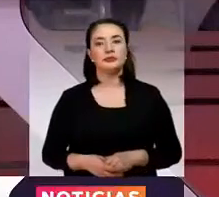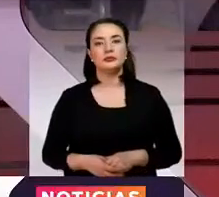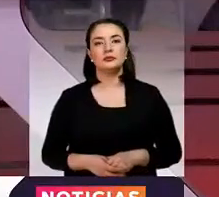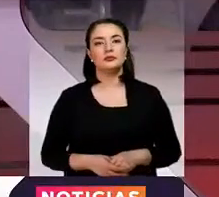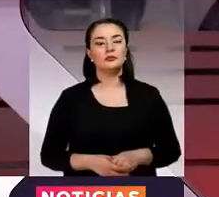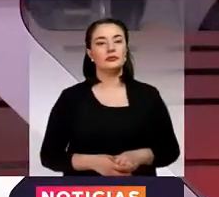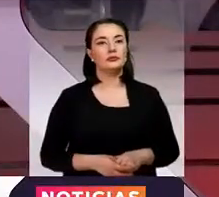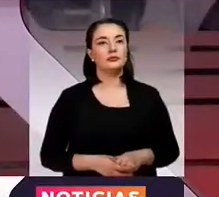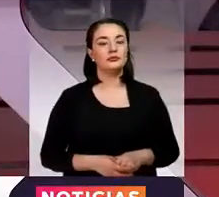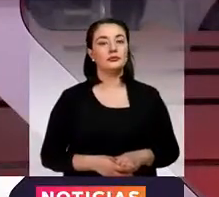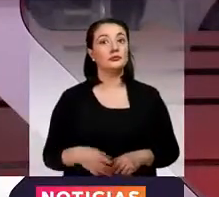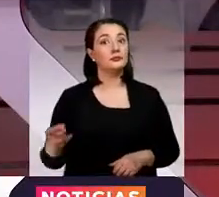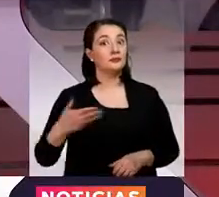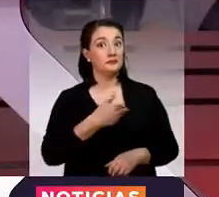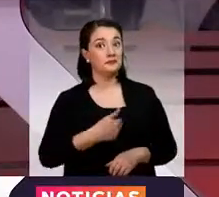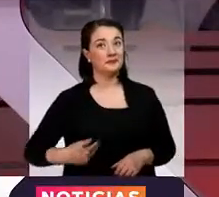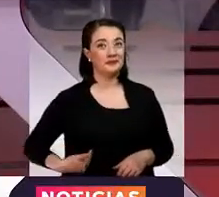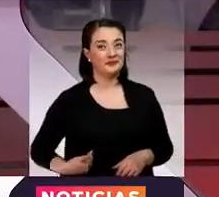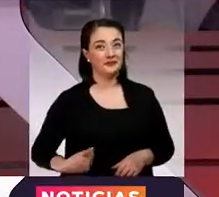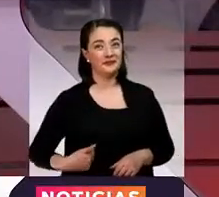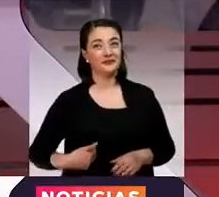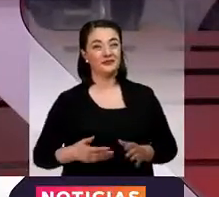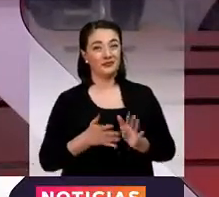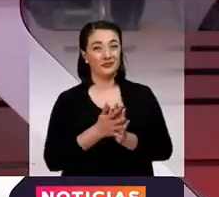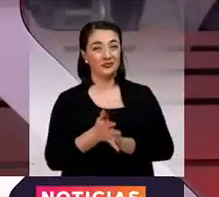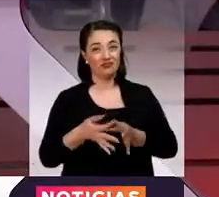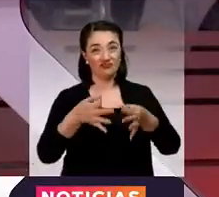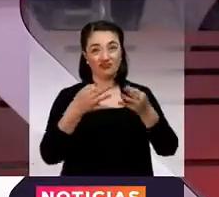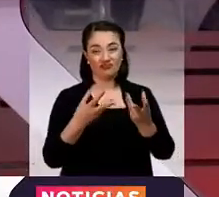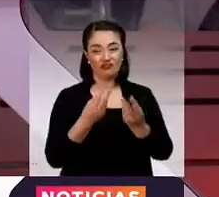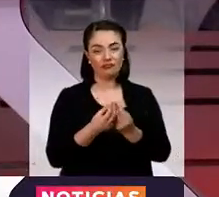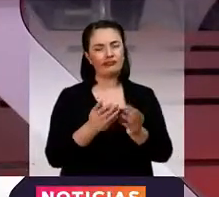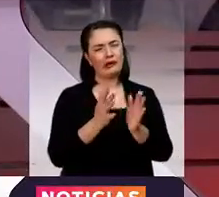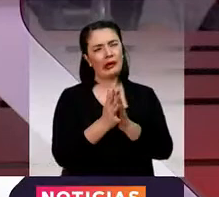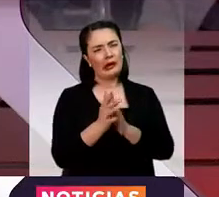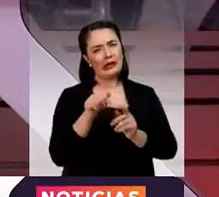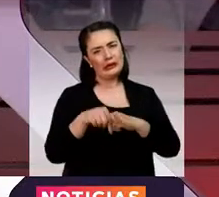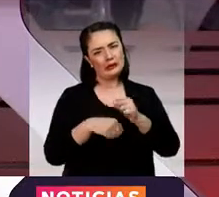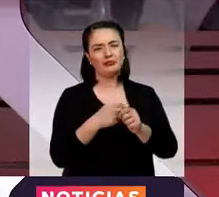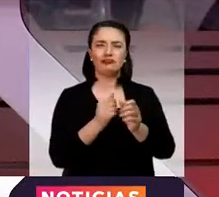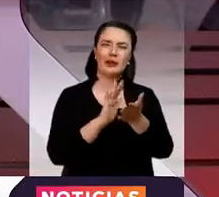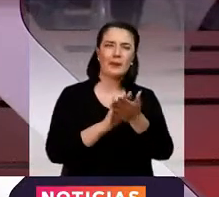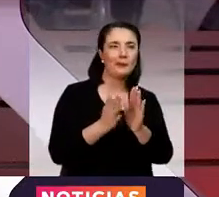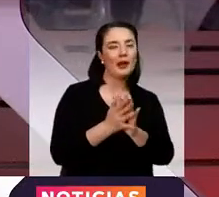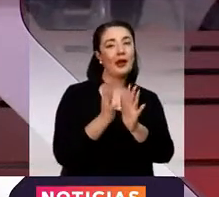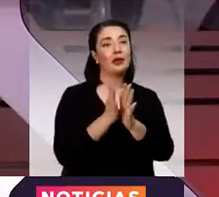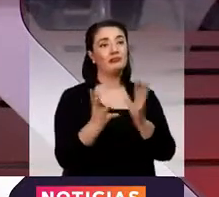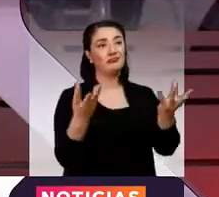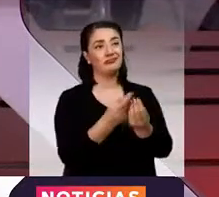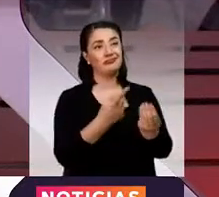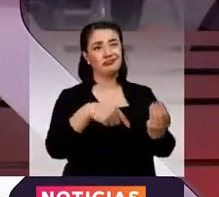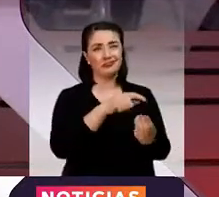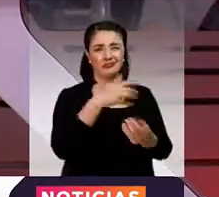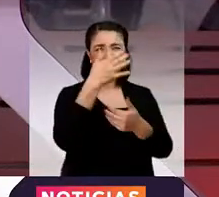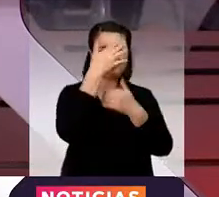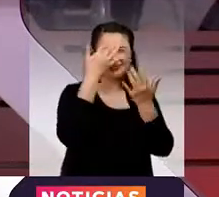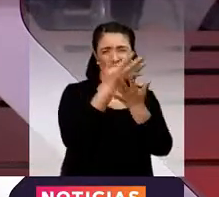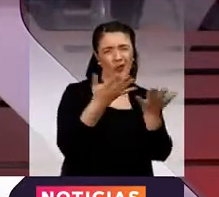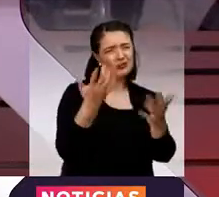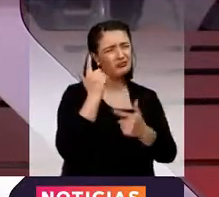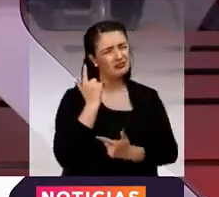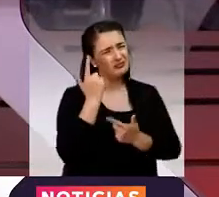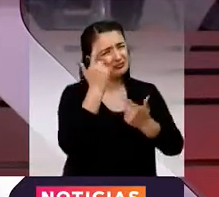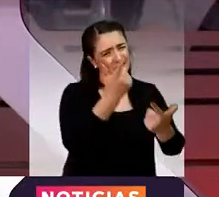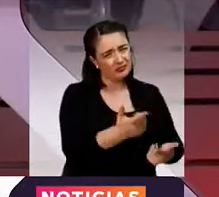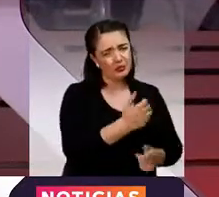El presidente de la Comisión de la Verdad envió un mensaje de paz este fin de año. Le pidió a los grupos criminales que dejen las armas y al gobierno